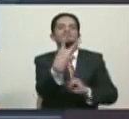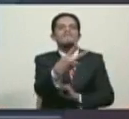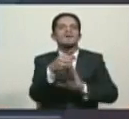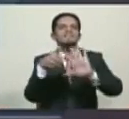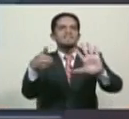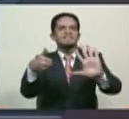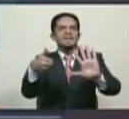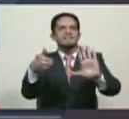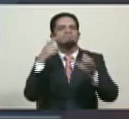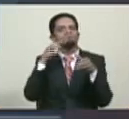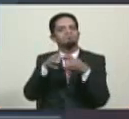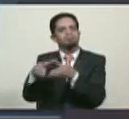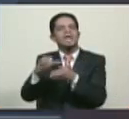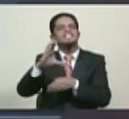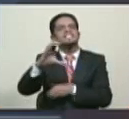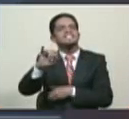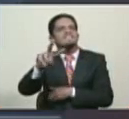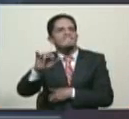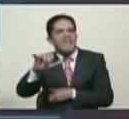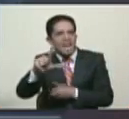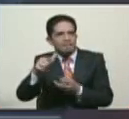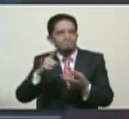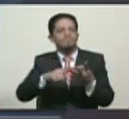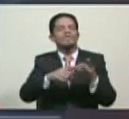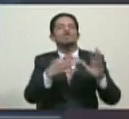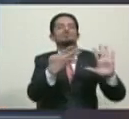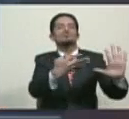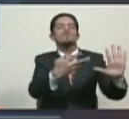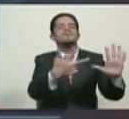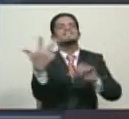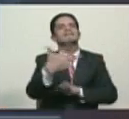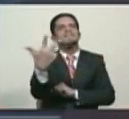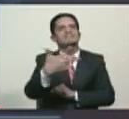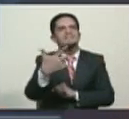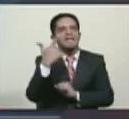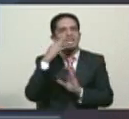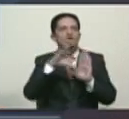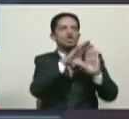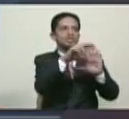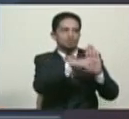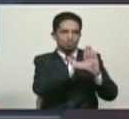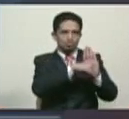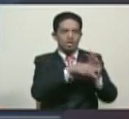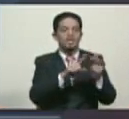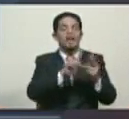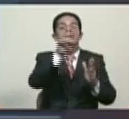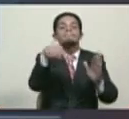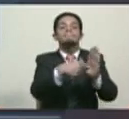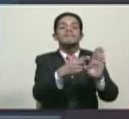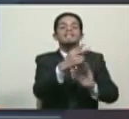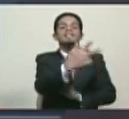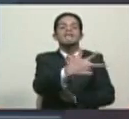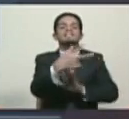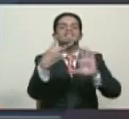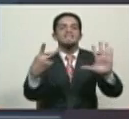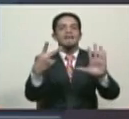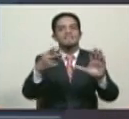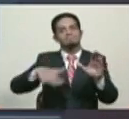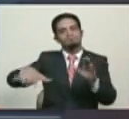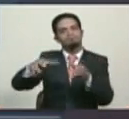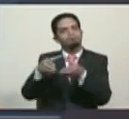726 a la sala de casación civil, 933 a la sala constitucional, 1.037 a la Sala Social